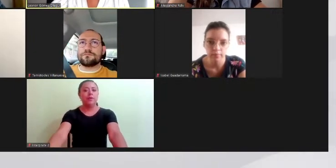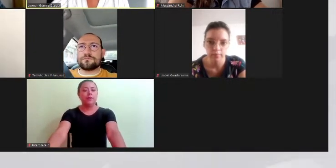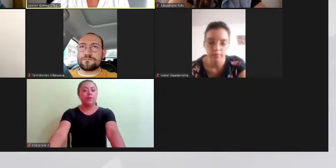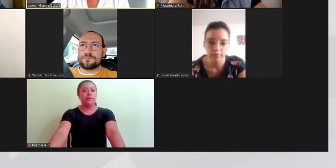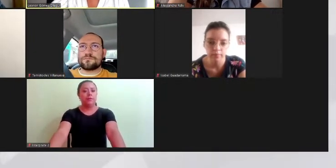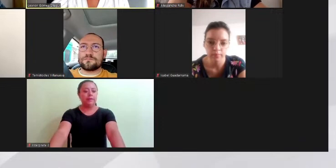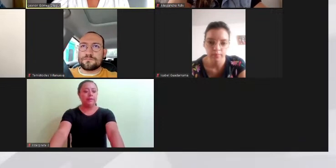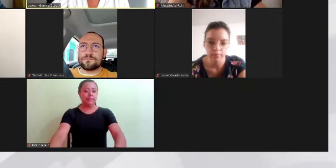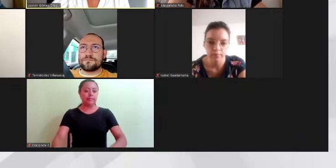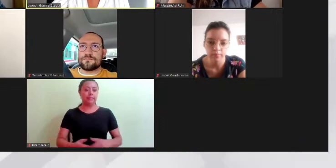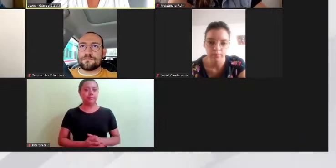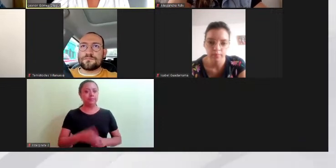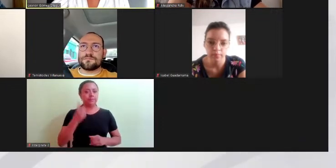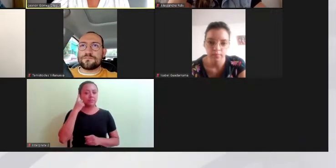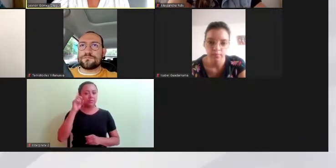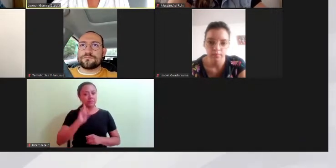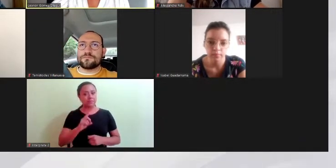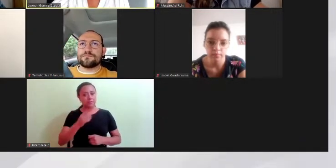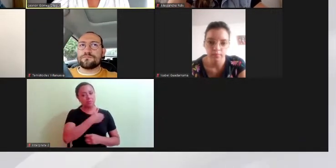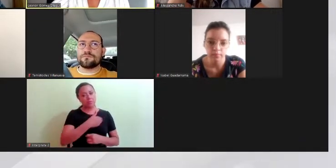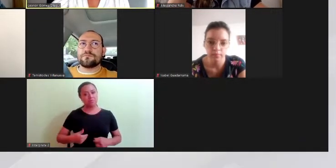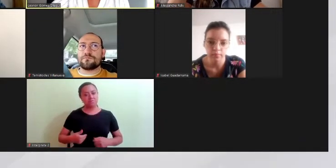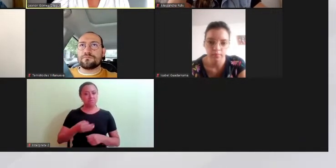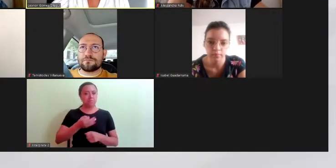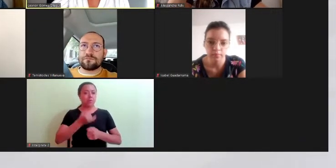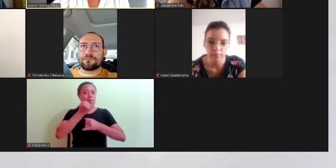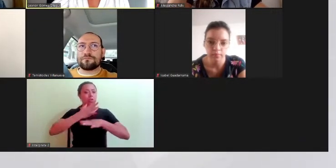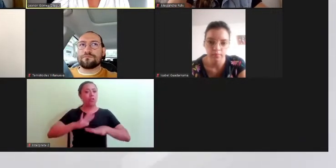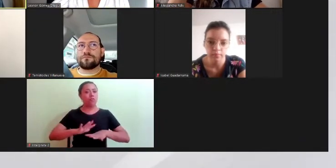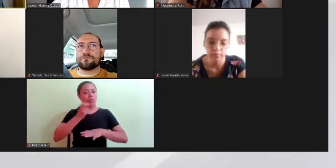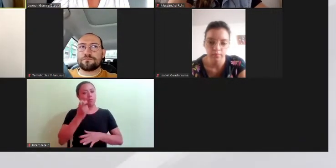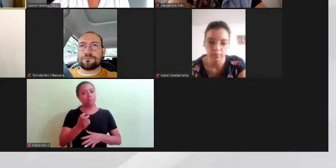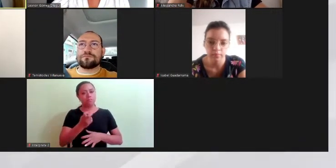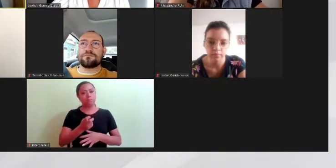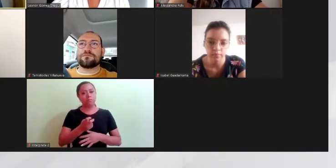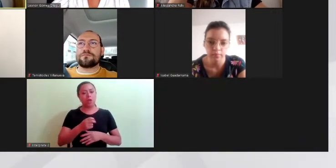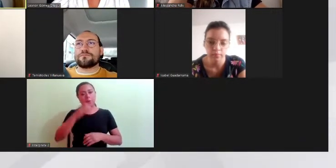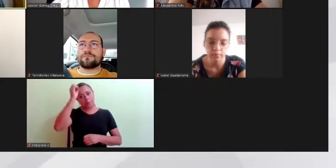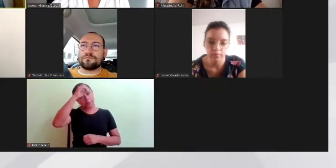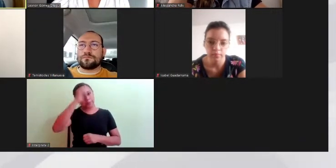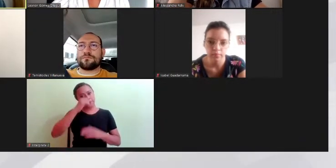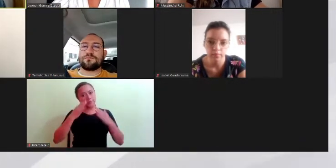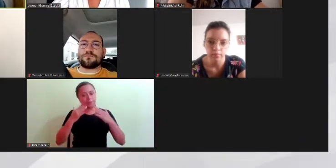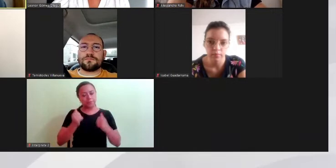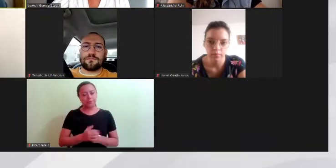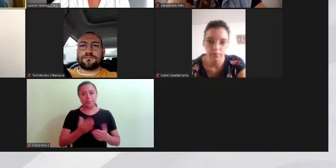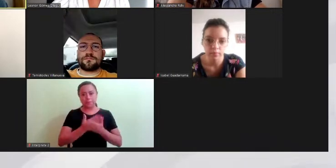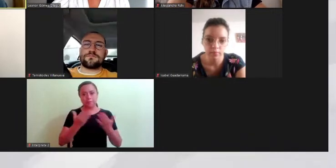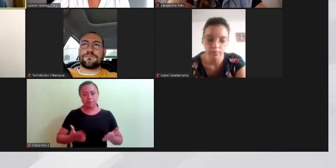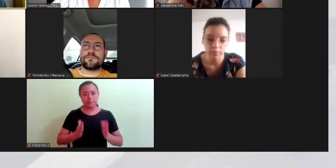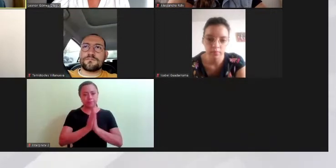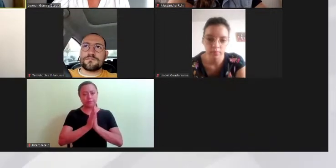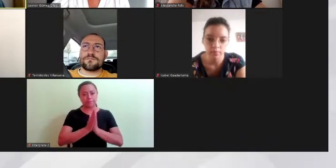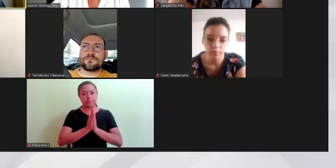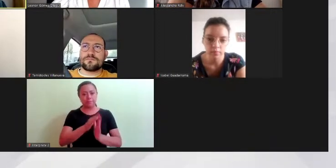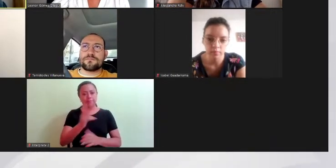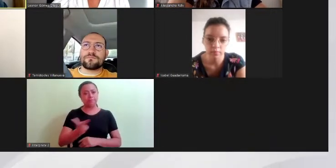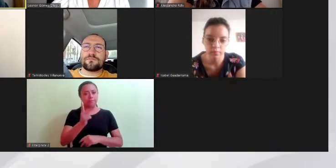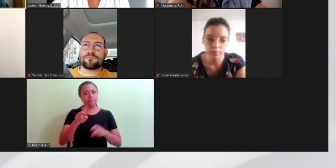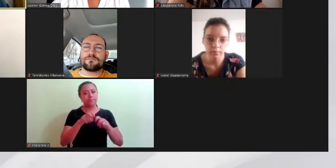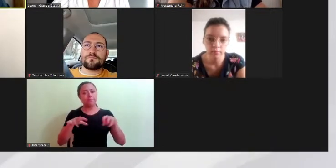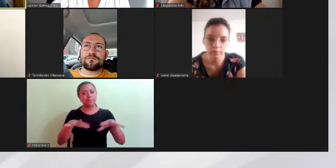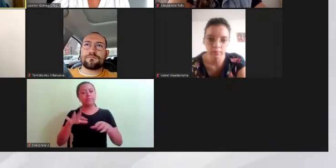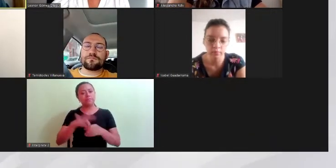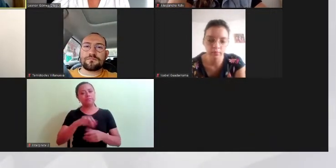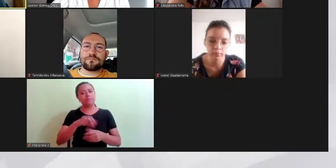Diputada presidenta, no hay más comentarios respecto al informe de referencia. Gracias, diputada. Pido se consulte en votación nominal a las diputadas